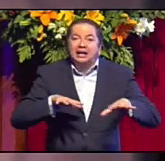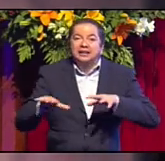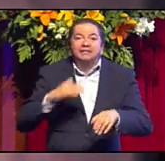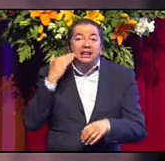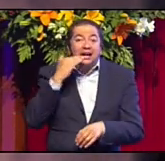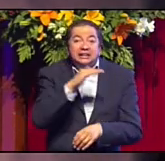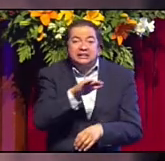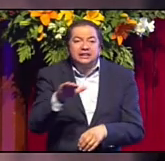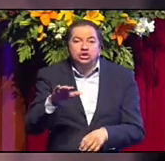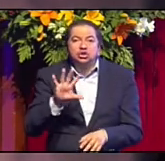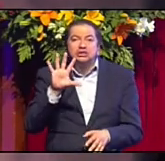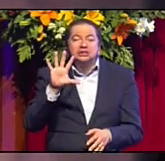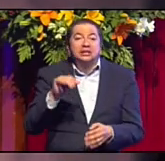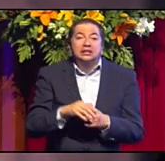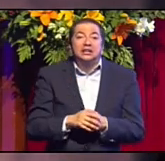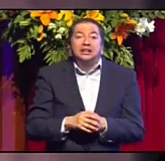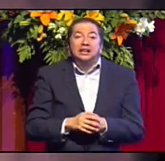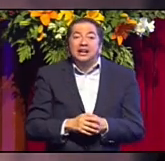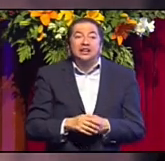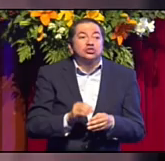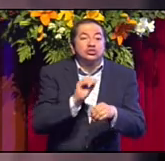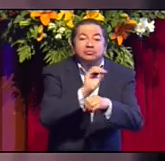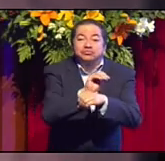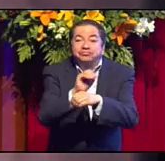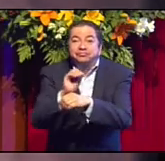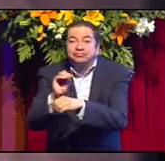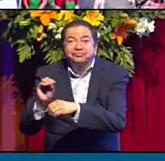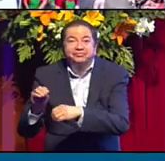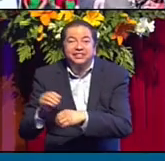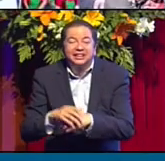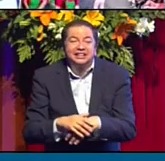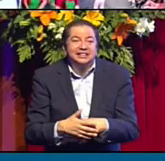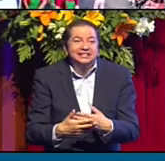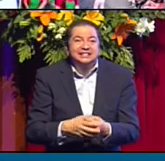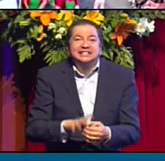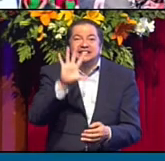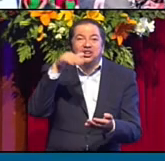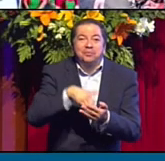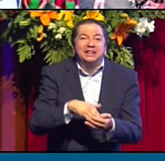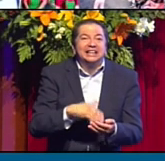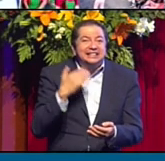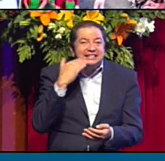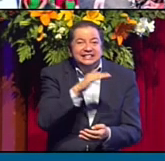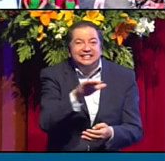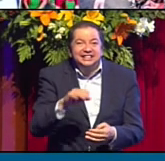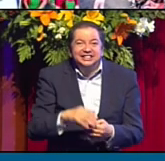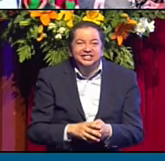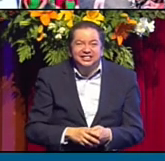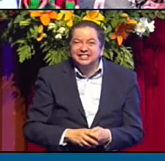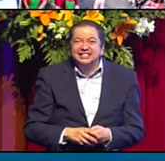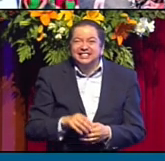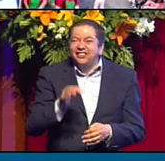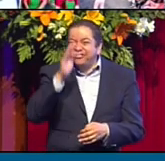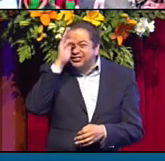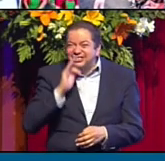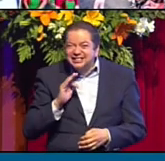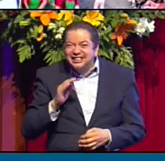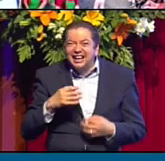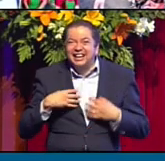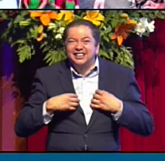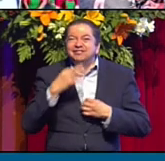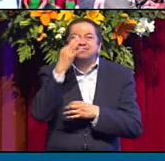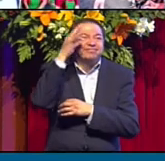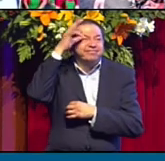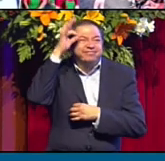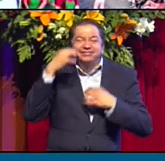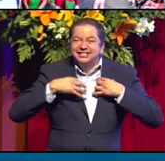niños beneficiados. ¿Qué hicimos? Les dimos golosina. Nuestras funcionarias se disfrazaron. ¿Se acuerdan, chiquilla? ¿Ah? Claudia,